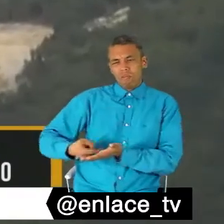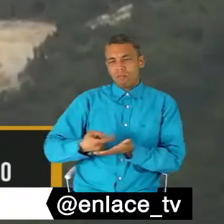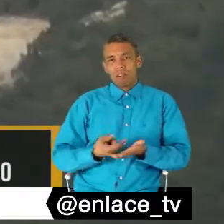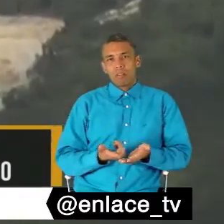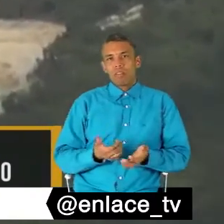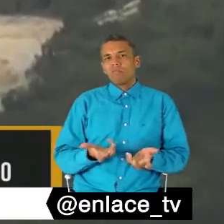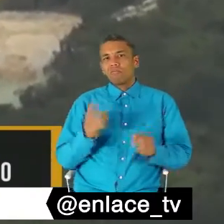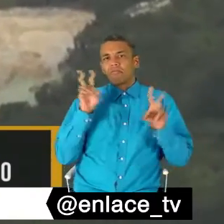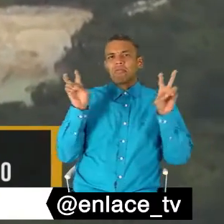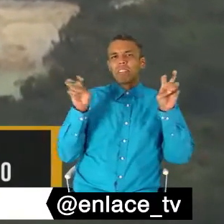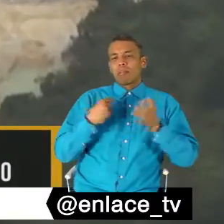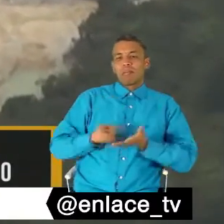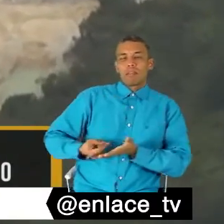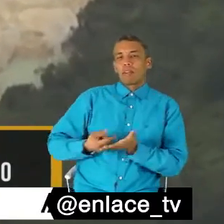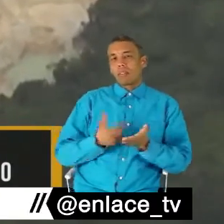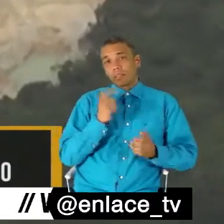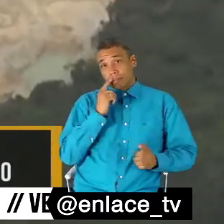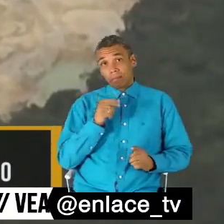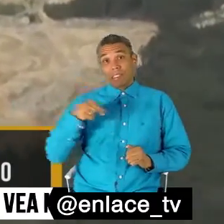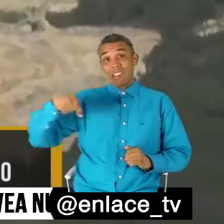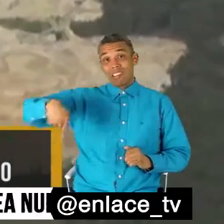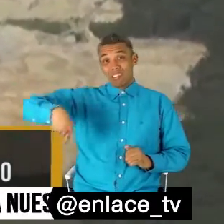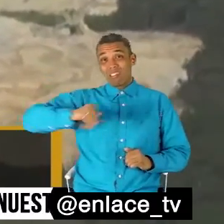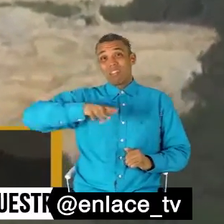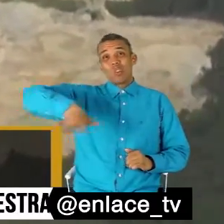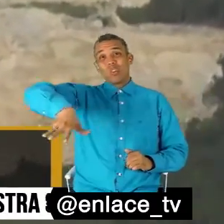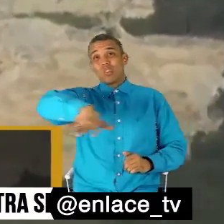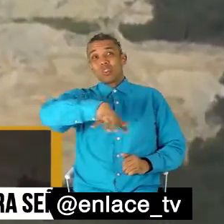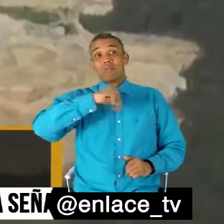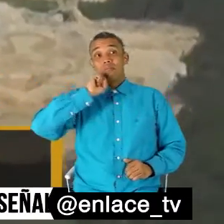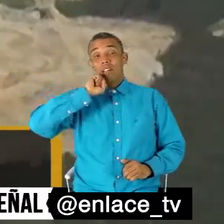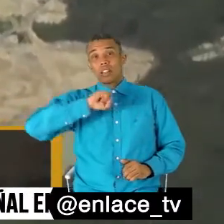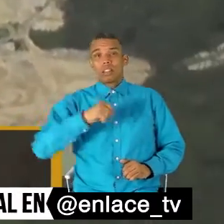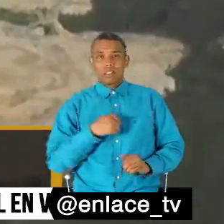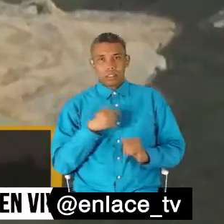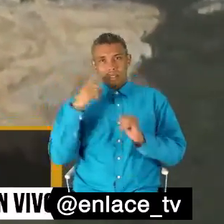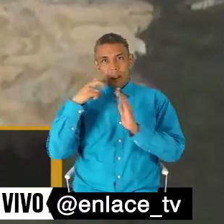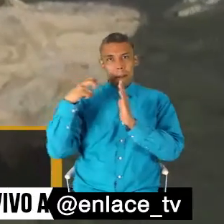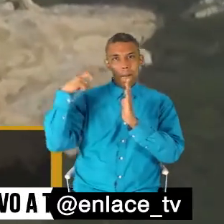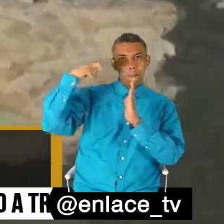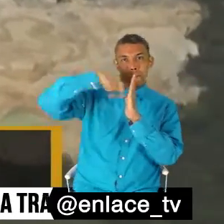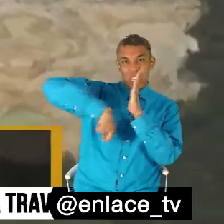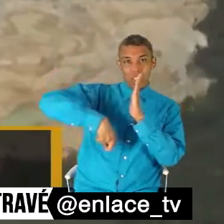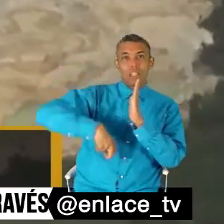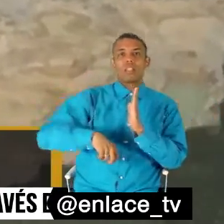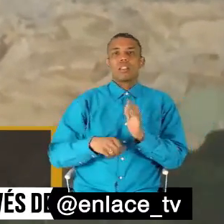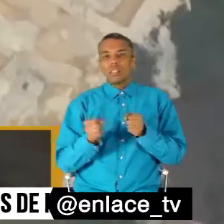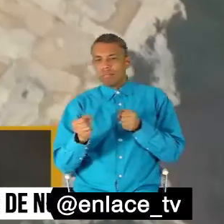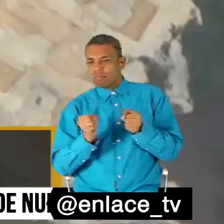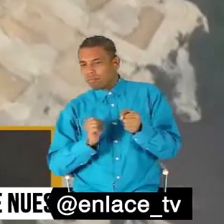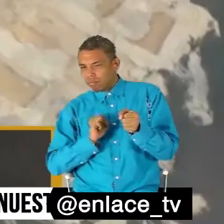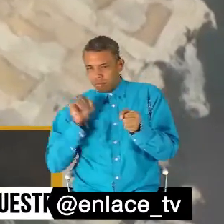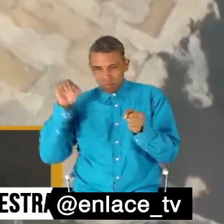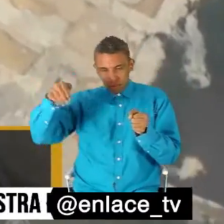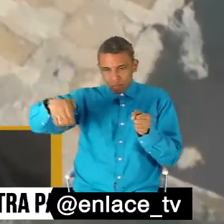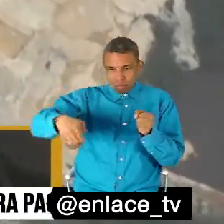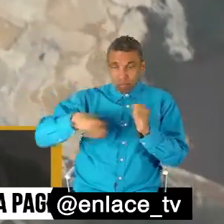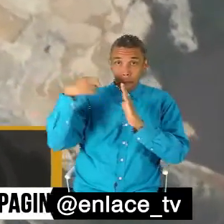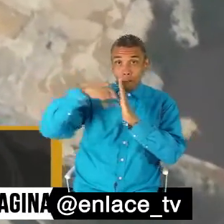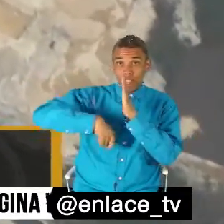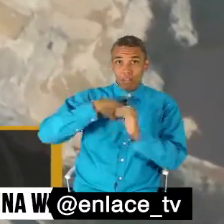ilegal será el tema principal a tratar este viernes en Barranca Bermeja en la reunión que liderará el ministro del Interior Juan Fernando Cristo y en donde participarán la viceministra de